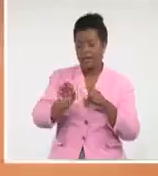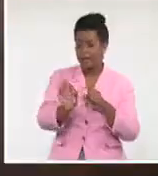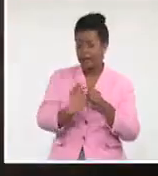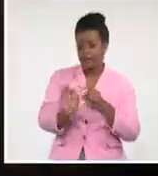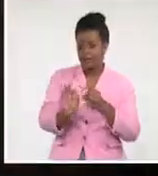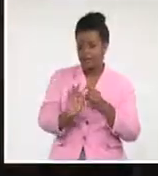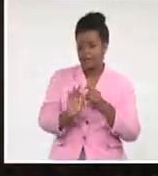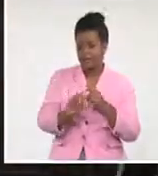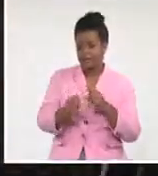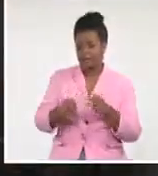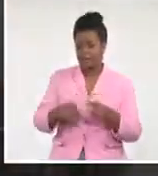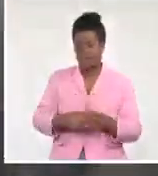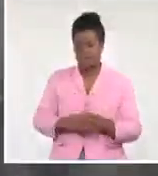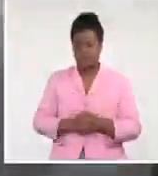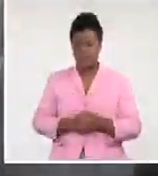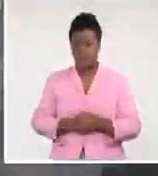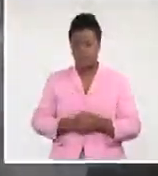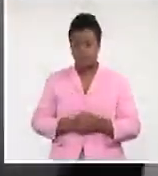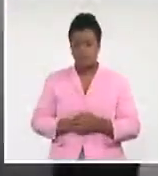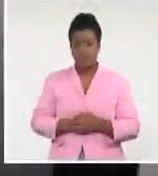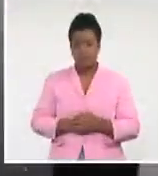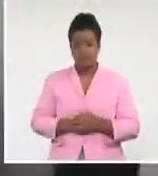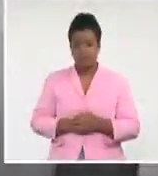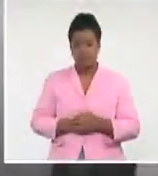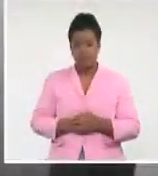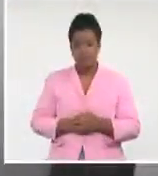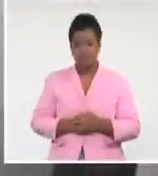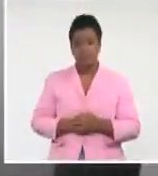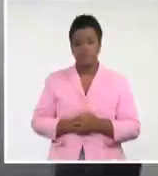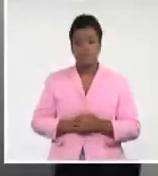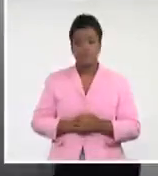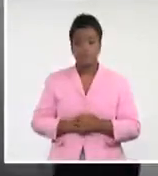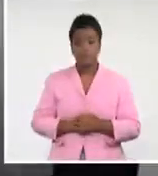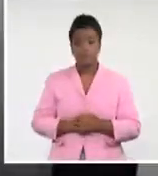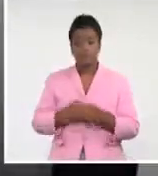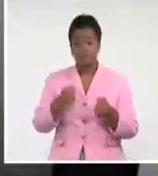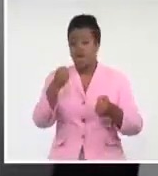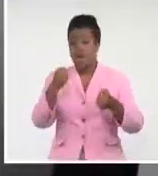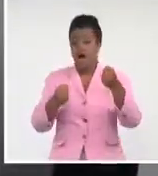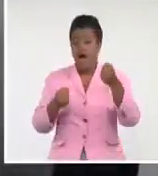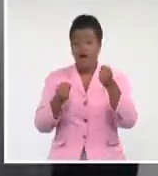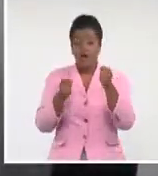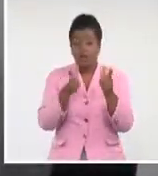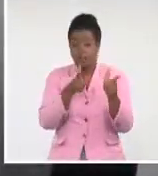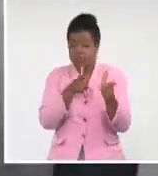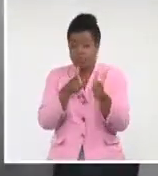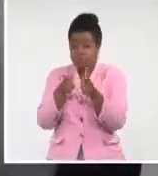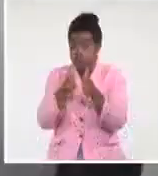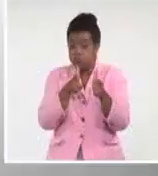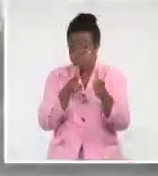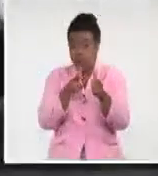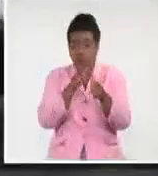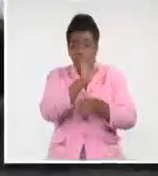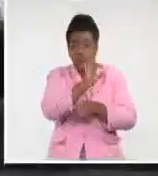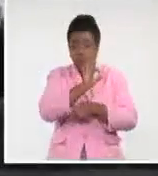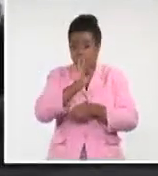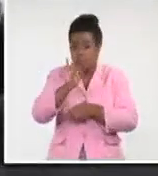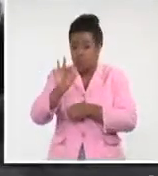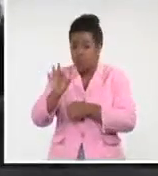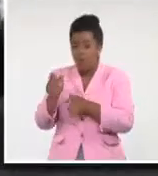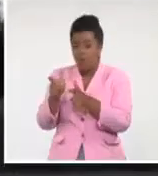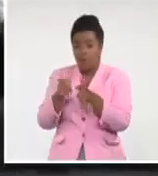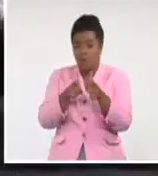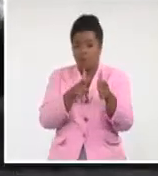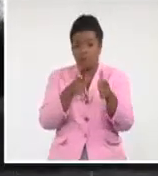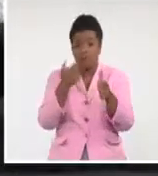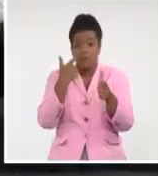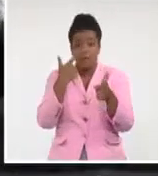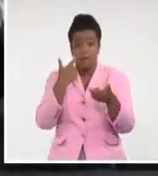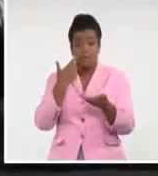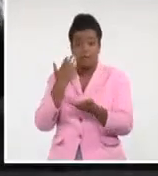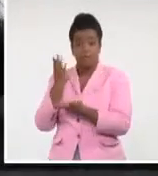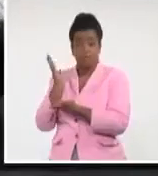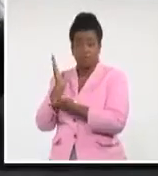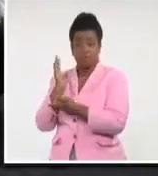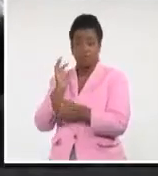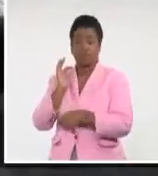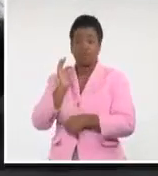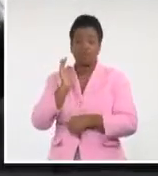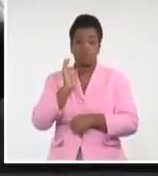edad. Más de 50 agujeros por armas de fuego al auto Chevrolet del 52, donde se trasladaban los